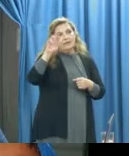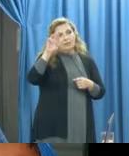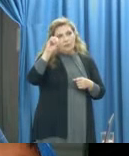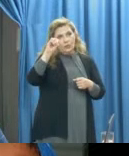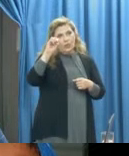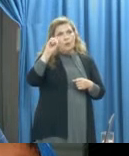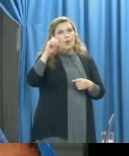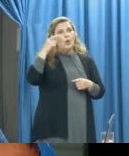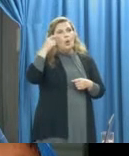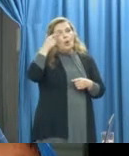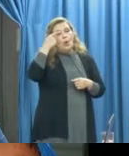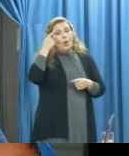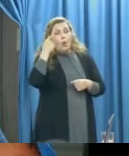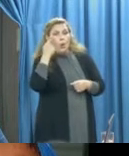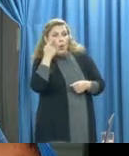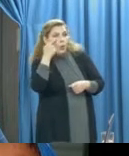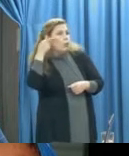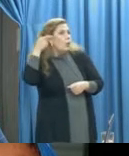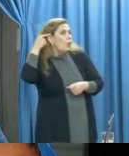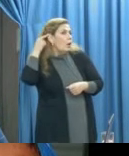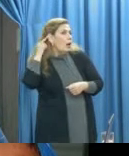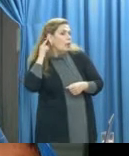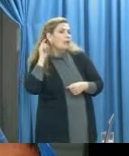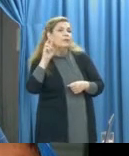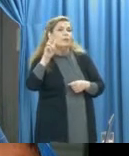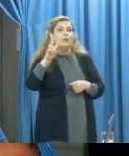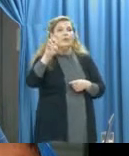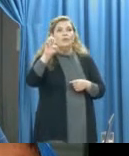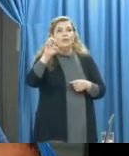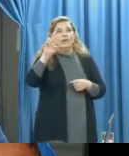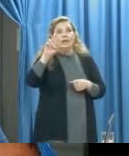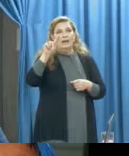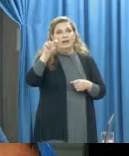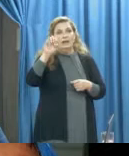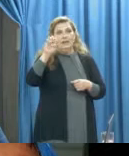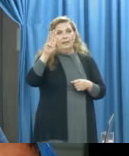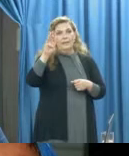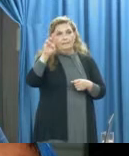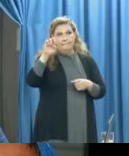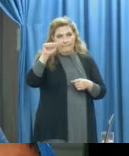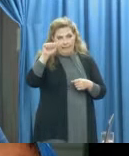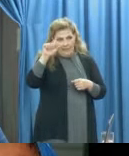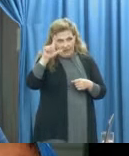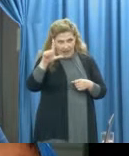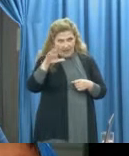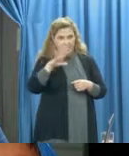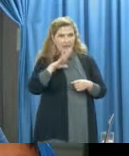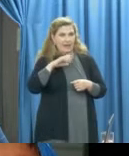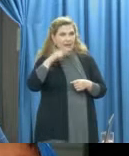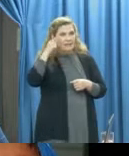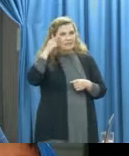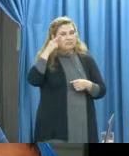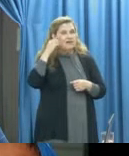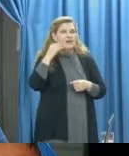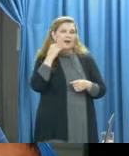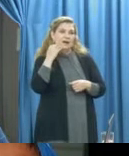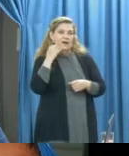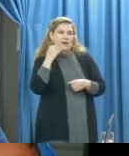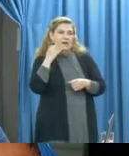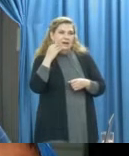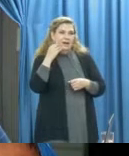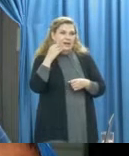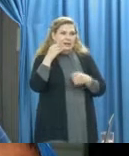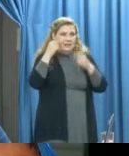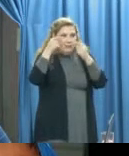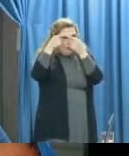es una entidad que cursa con malformaciones en ojo, el dermoide epibulbar que se llama,